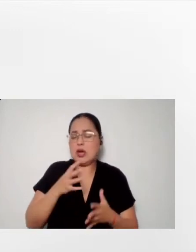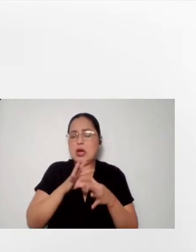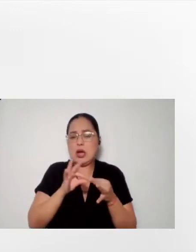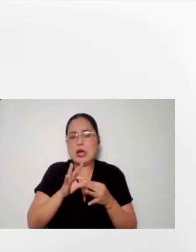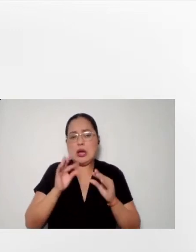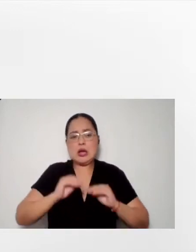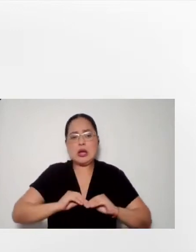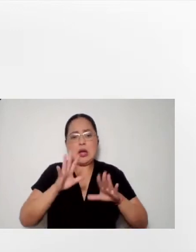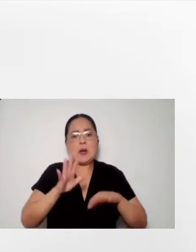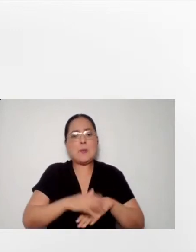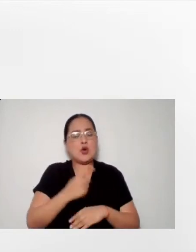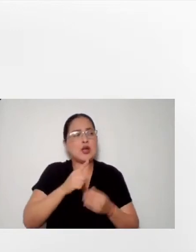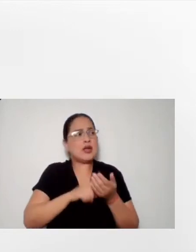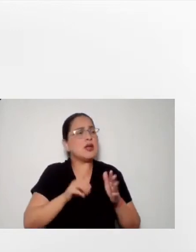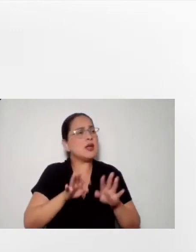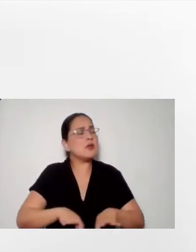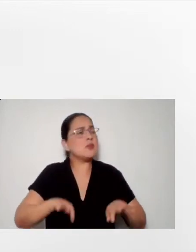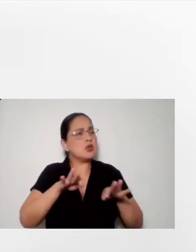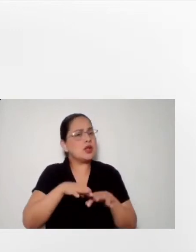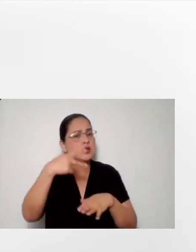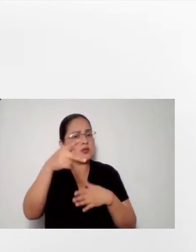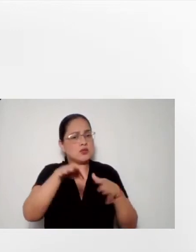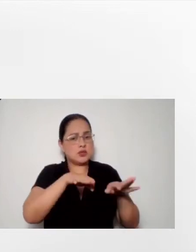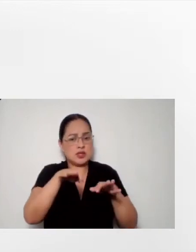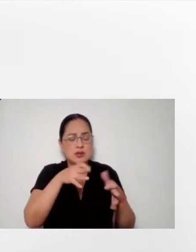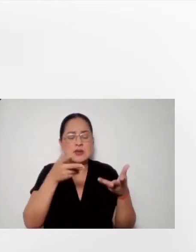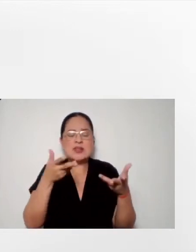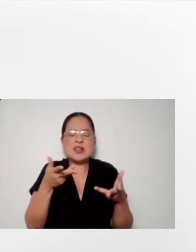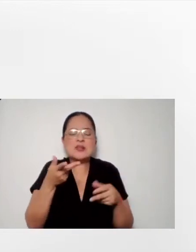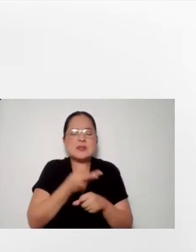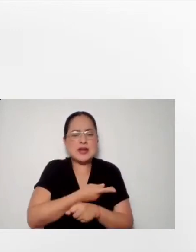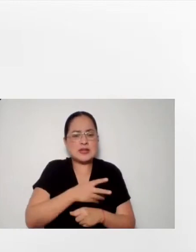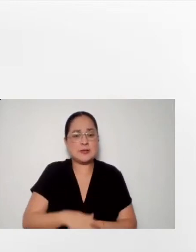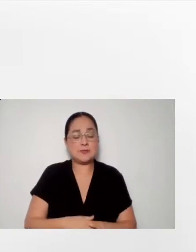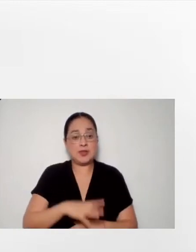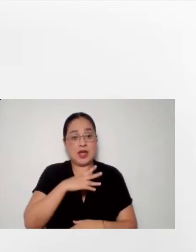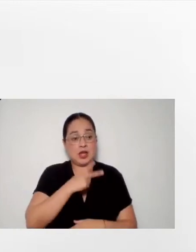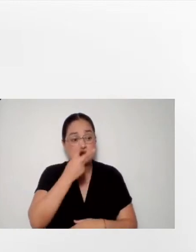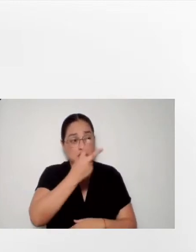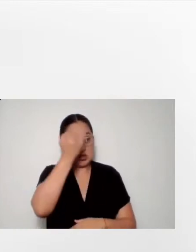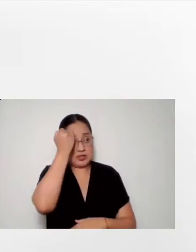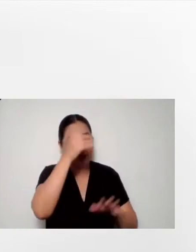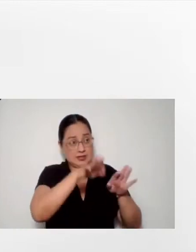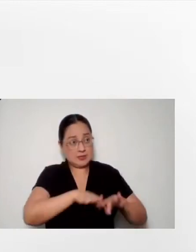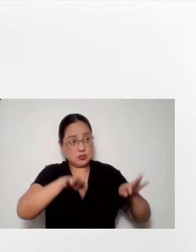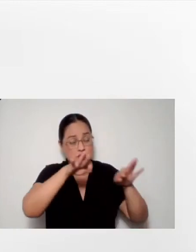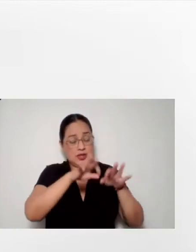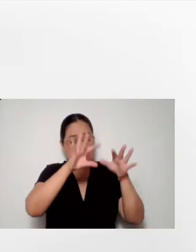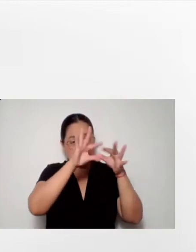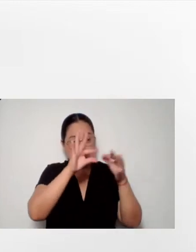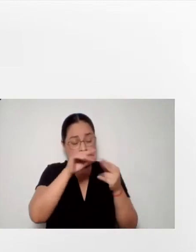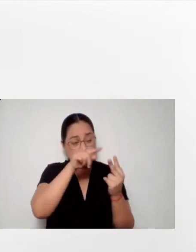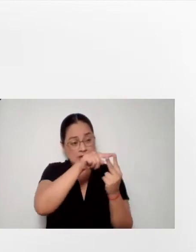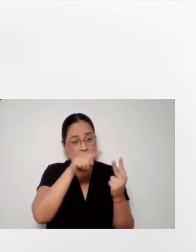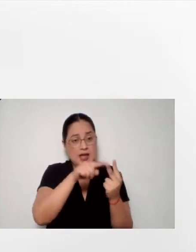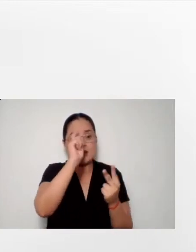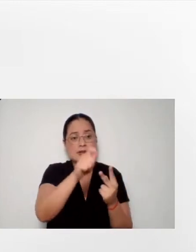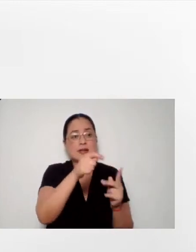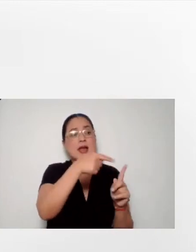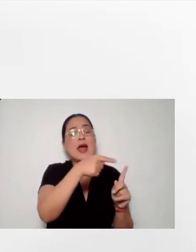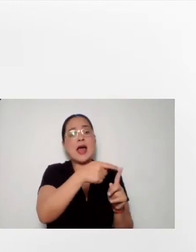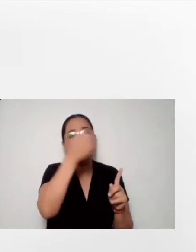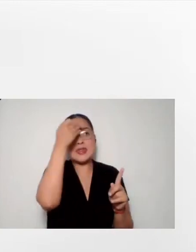de trabajos. Y tú tocaste 2 puntos particulares, las épocas. Quienes somos